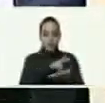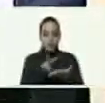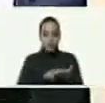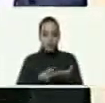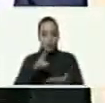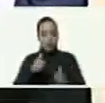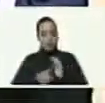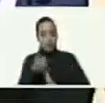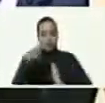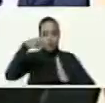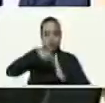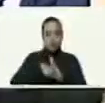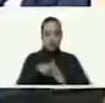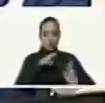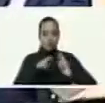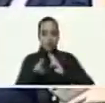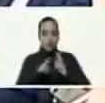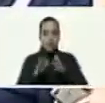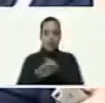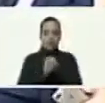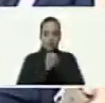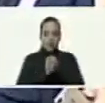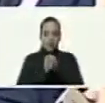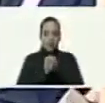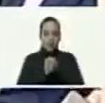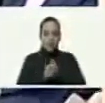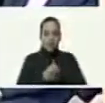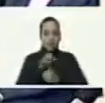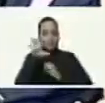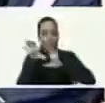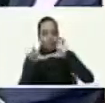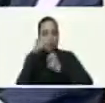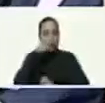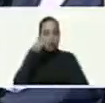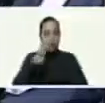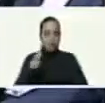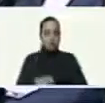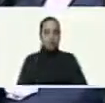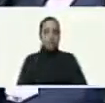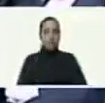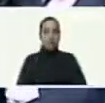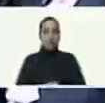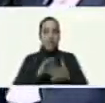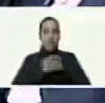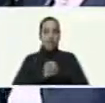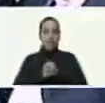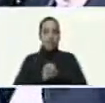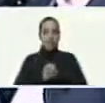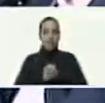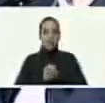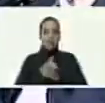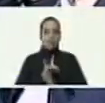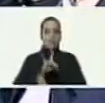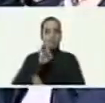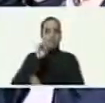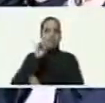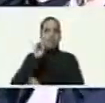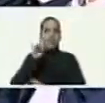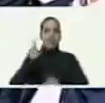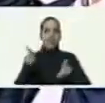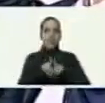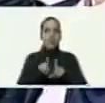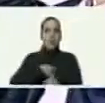más y más la relación amistosa entre ambos pueblos. Que esa amistad vuela tan alto como el Pico